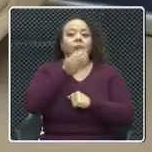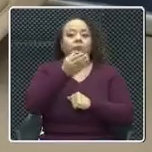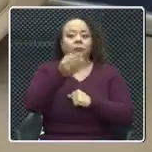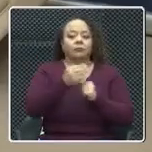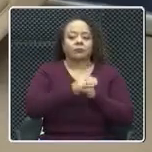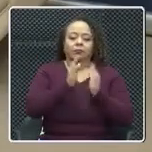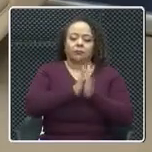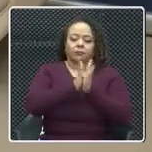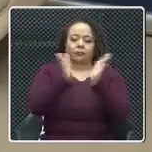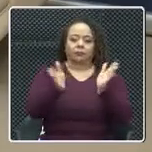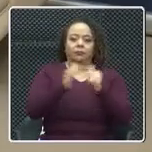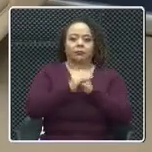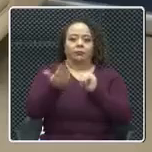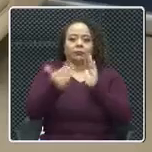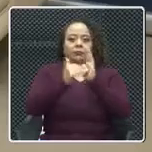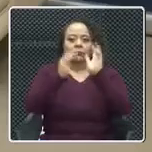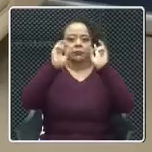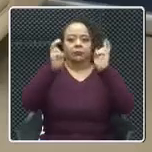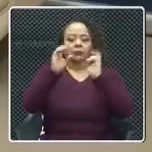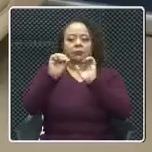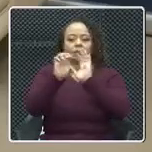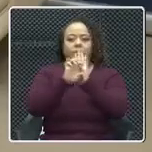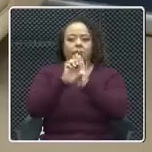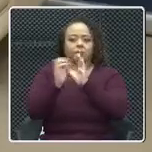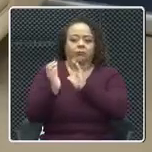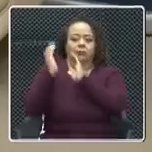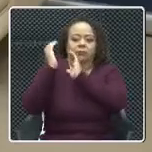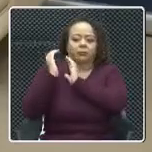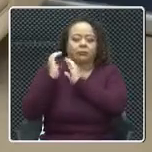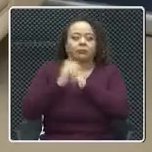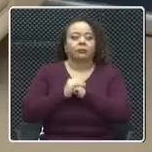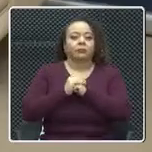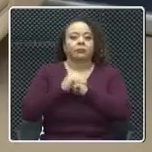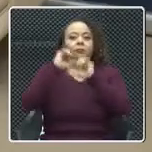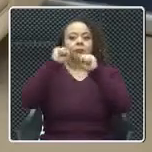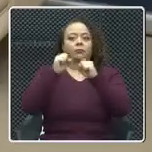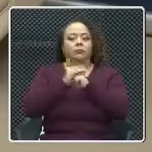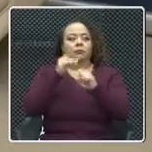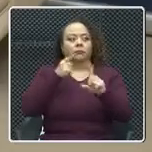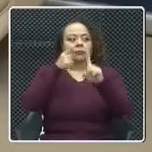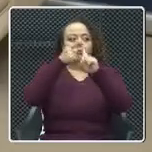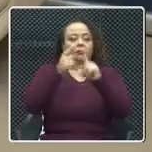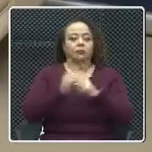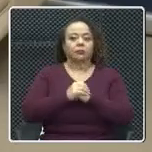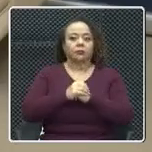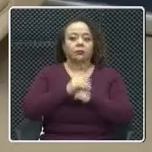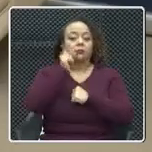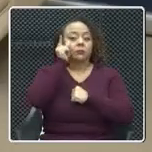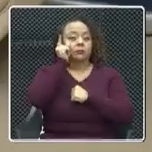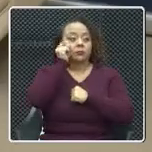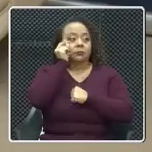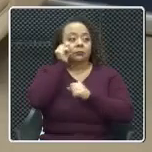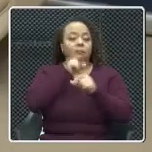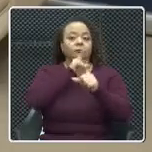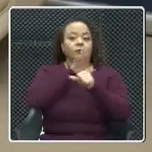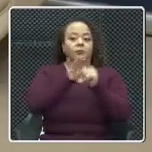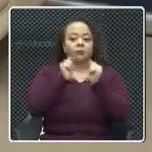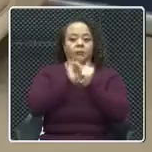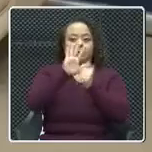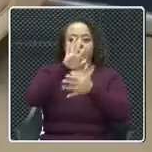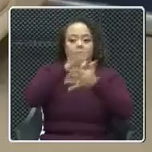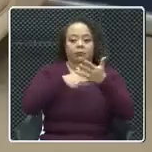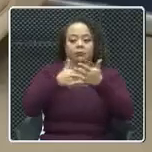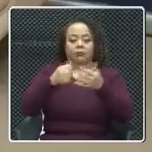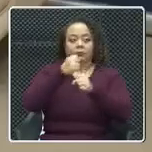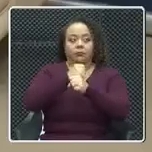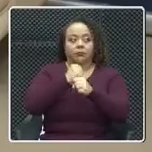por lo general, digamos, volviendo a un tema o al ejemplo de sobrecarga, podrían ir en la línea de, digamos, verifique que cumpla con su horario de trabajo,